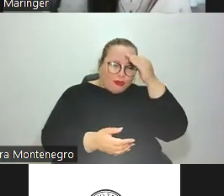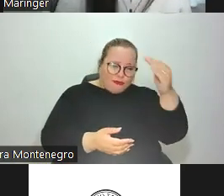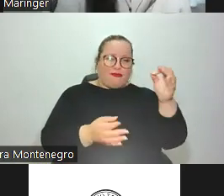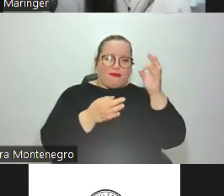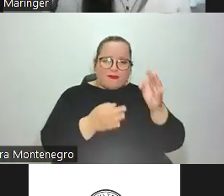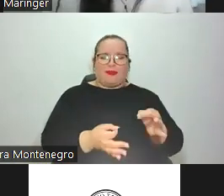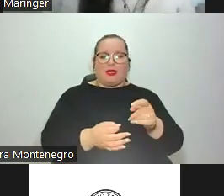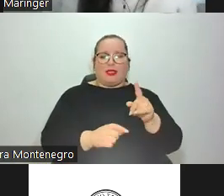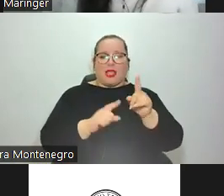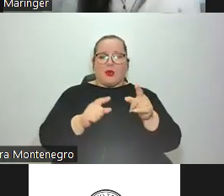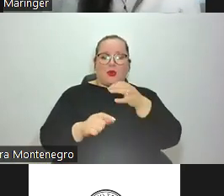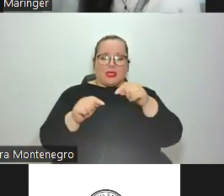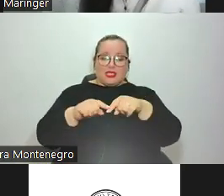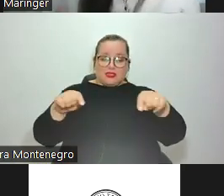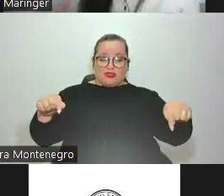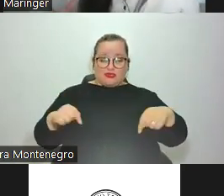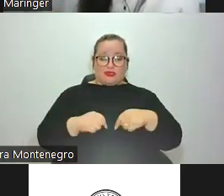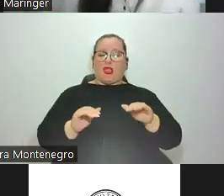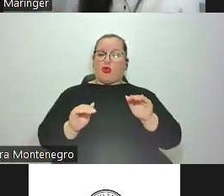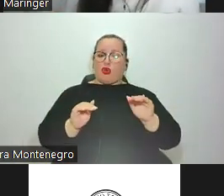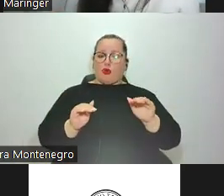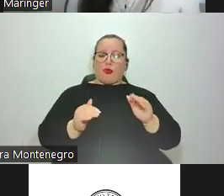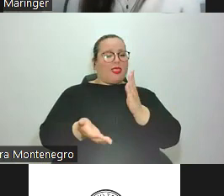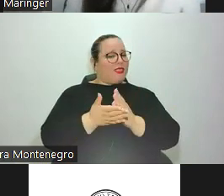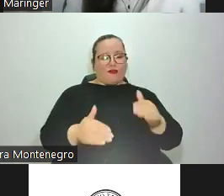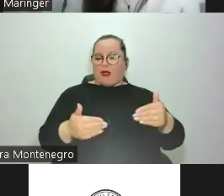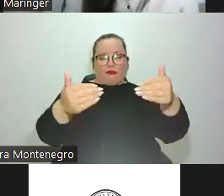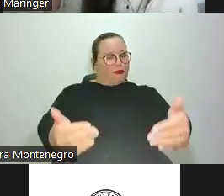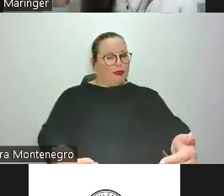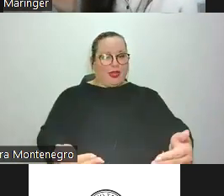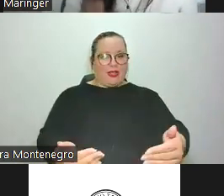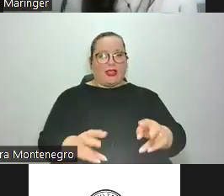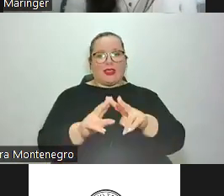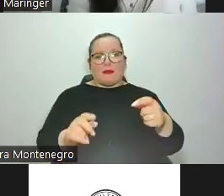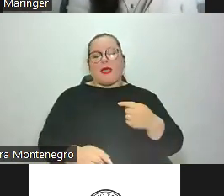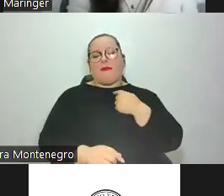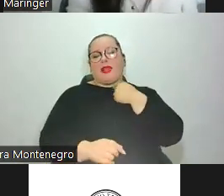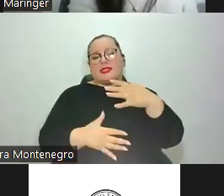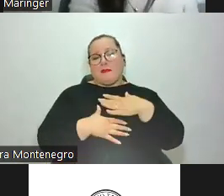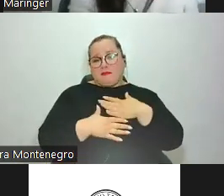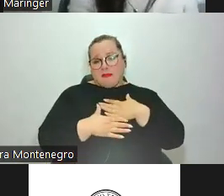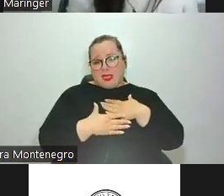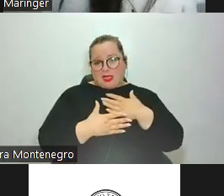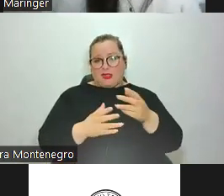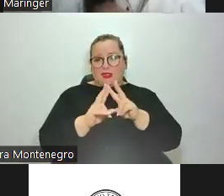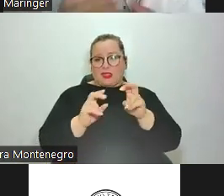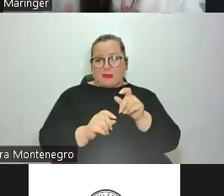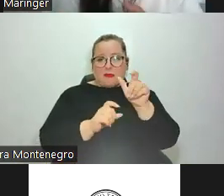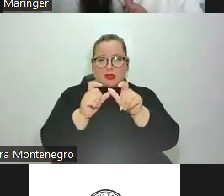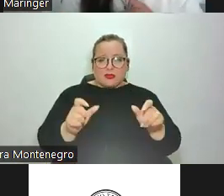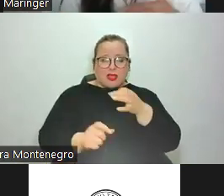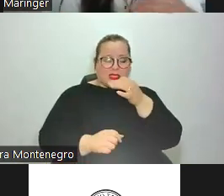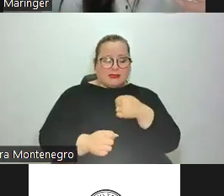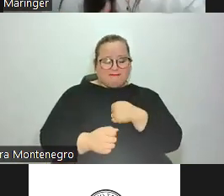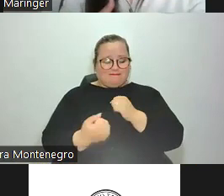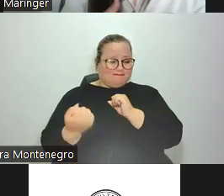dijo salir de la zona de confort y yo creo que el tema de la amenaza es justamente, insisto, el miedo. Hablaron dos personas más de inseguridades